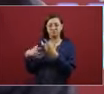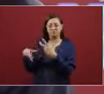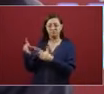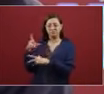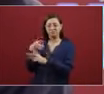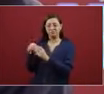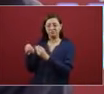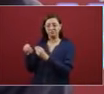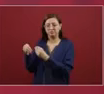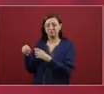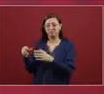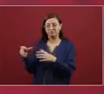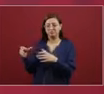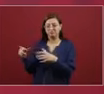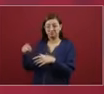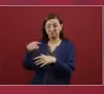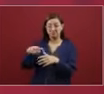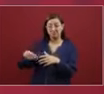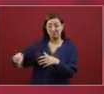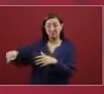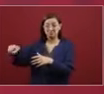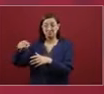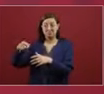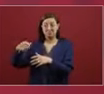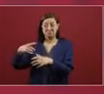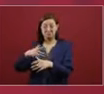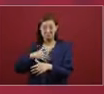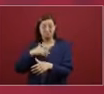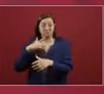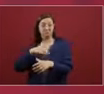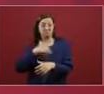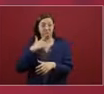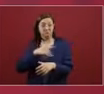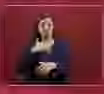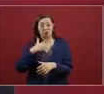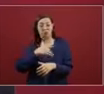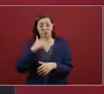han pronosticado de que